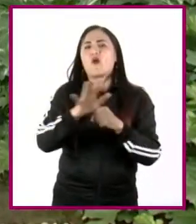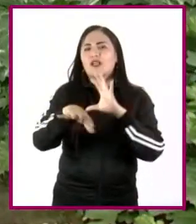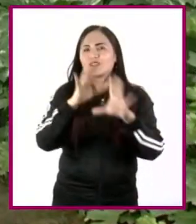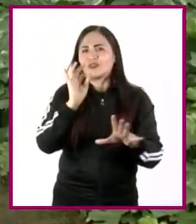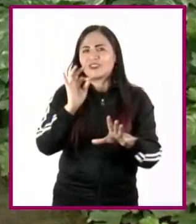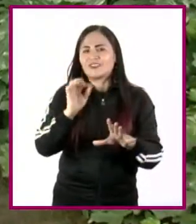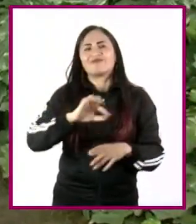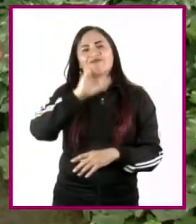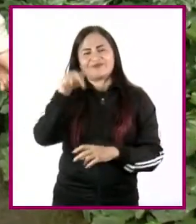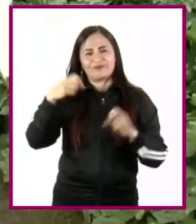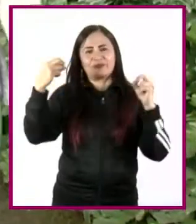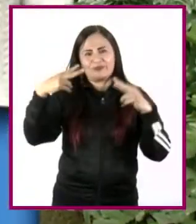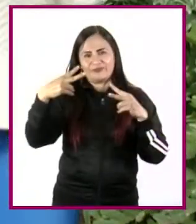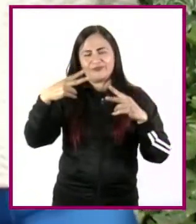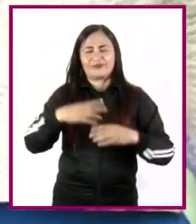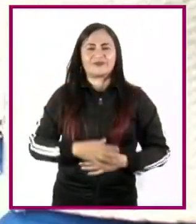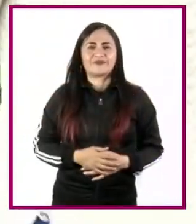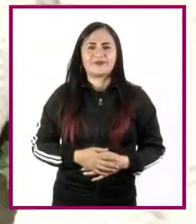¡Hasta pronto!